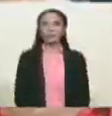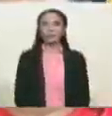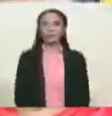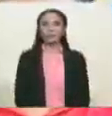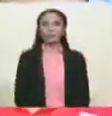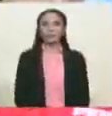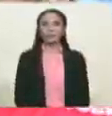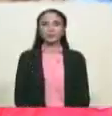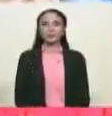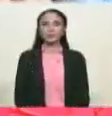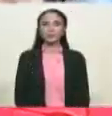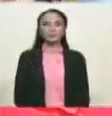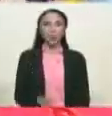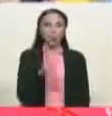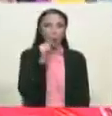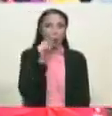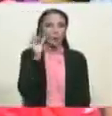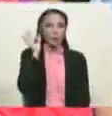Y camarados.